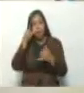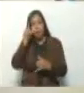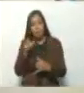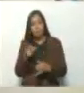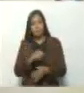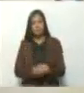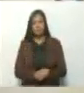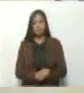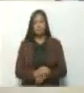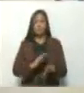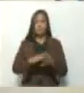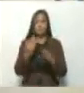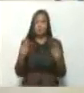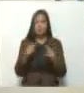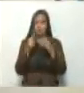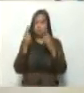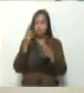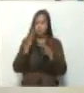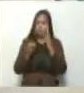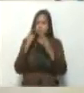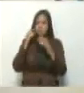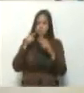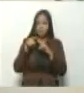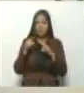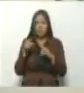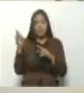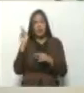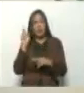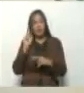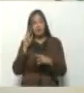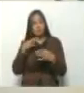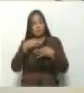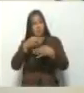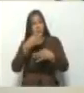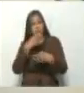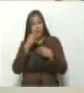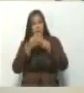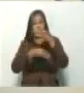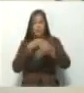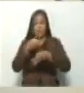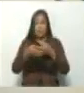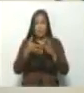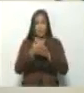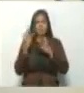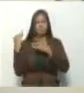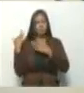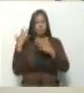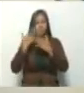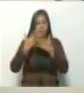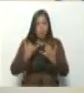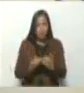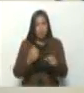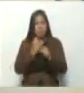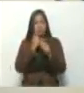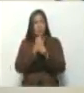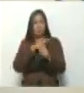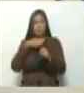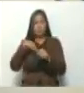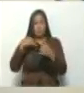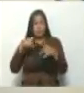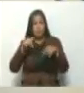Alberto López, porque coincidimos casualmente en la radio, nos parecía interesante lo que hablaba en ese momento de lo que viene haciendo Supra Caracas. Nosotros acá